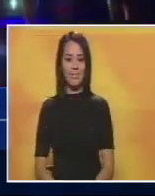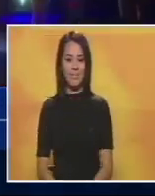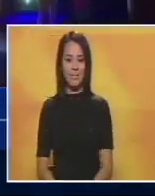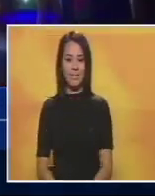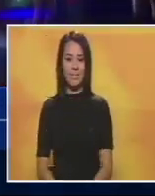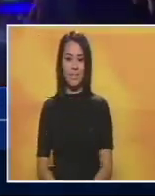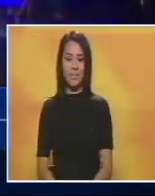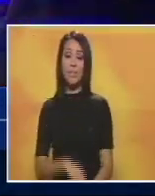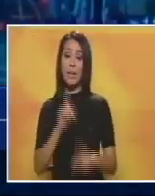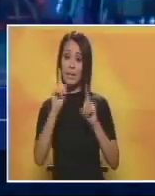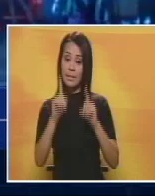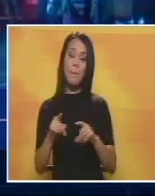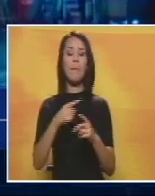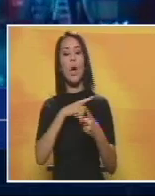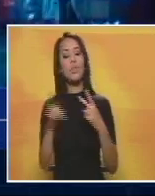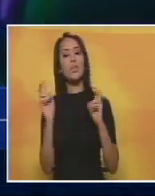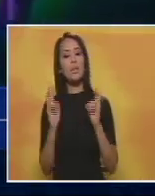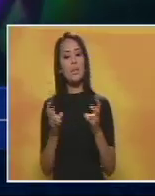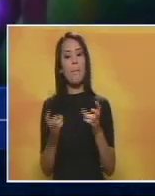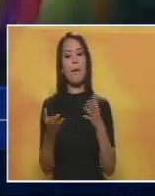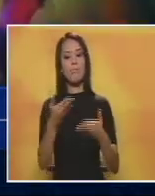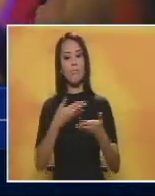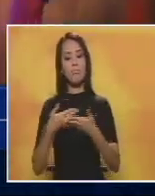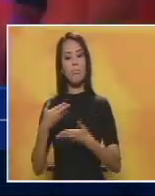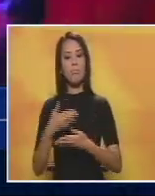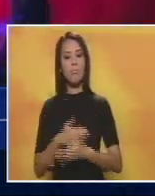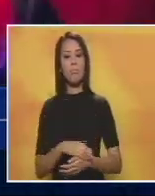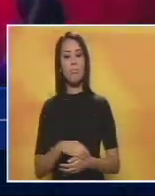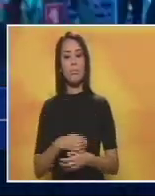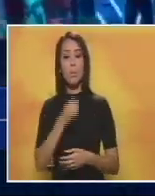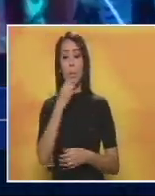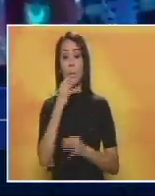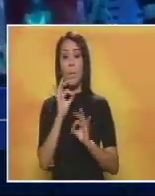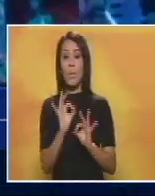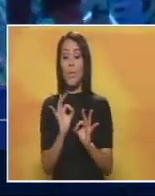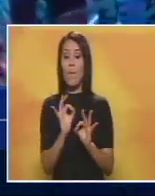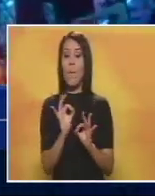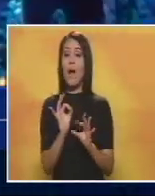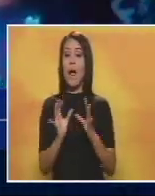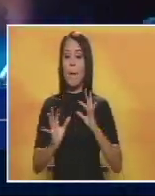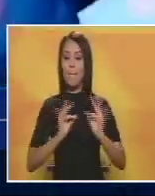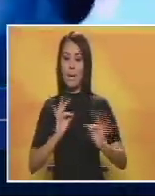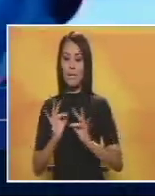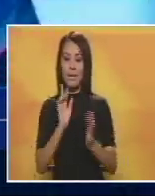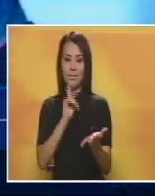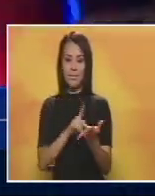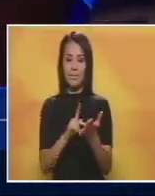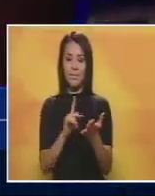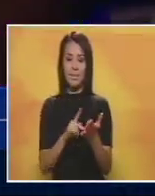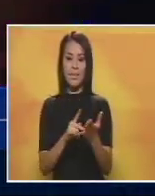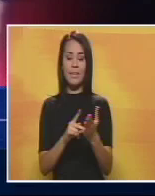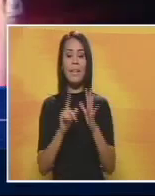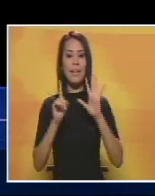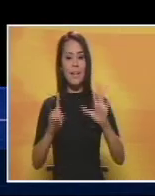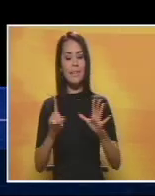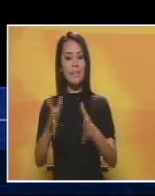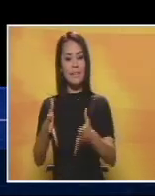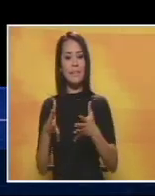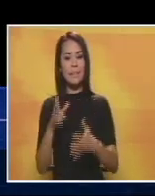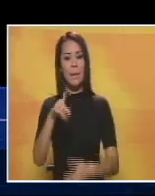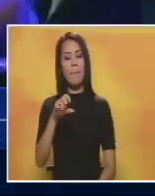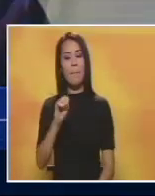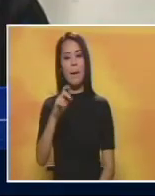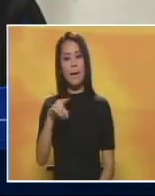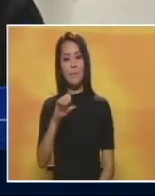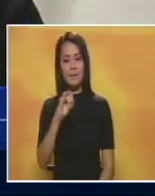Simultáneo al lanzamiento de Prácticamente, también celebra su reconocimiento como artista del año en la ceremonia de la 6ª entrega de los premios